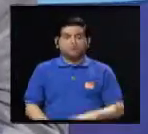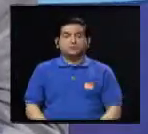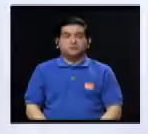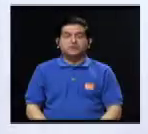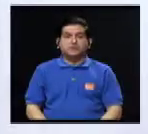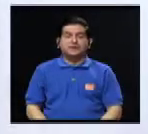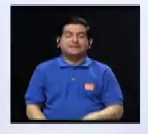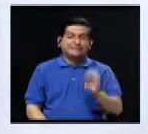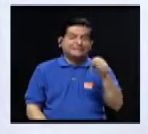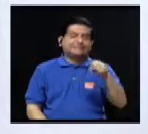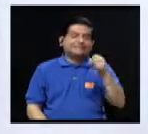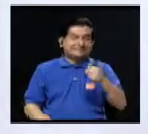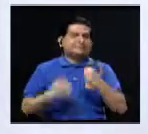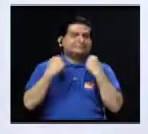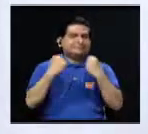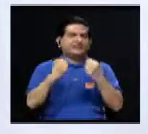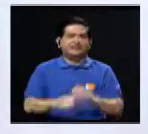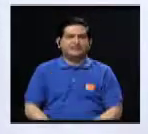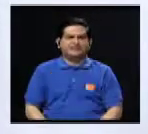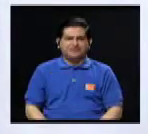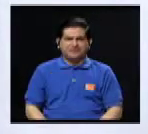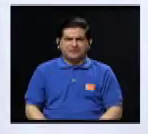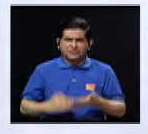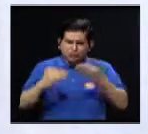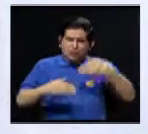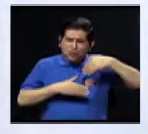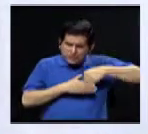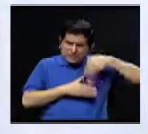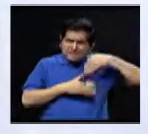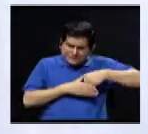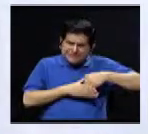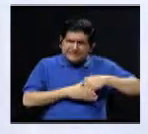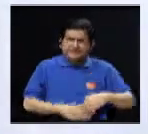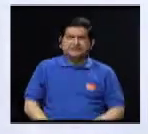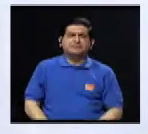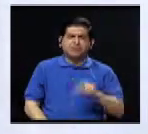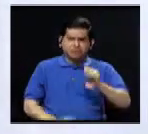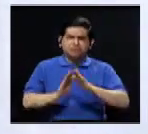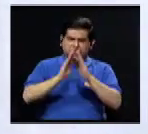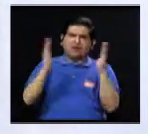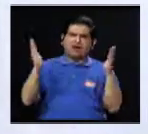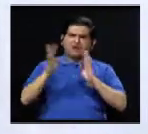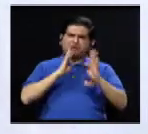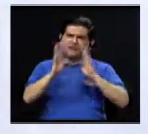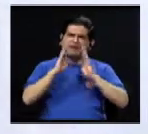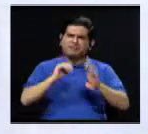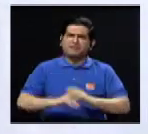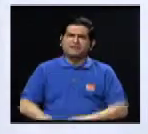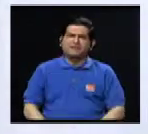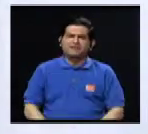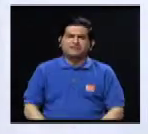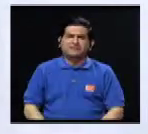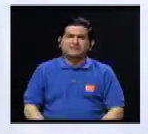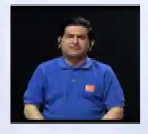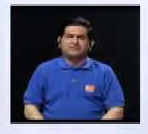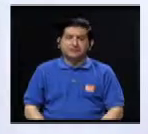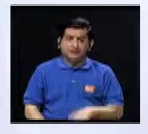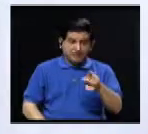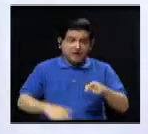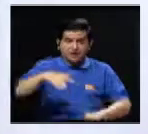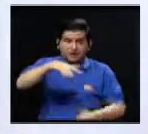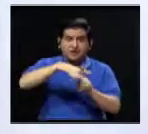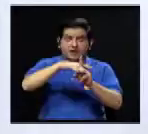poquito fuerte, sí. Sí, y nos cuenta su intimidad, ella cuenta sobre lo interno. Se abre, claro. Y bueno, ya ahí